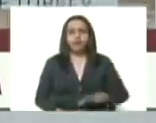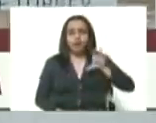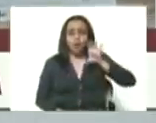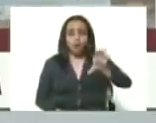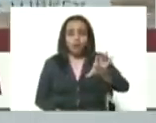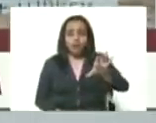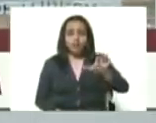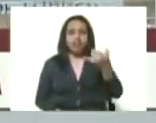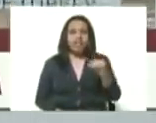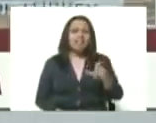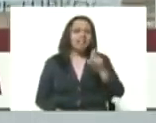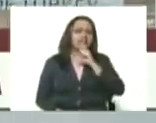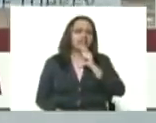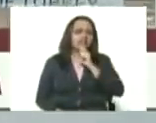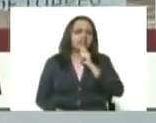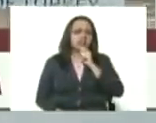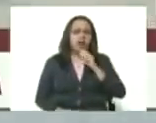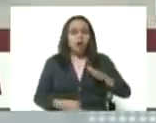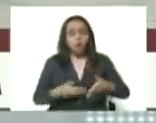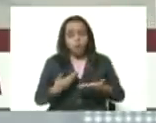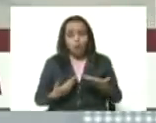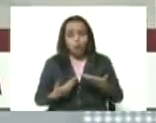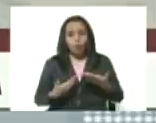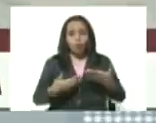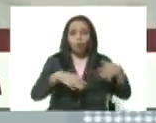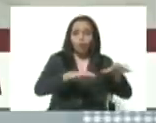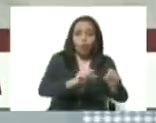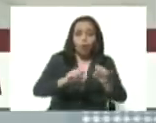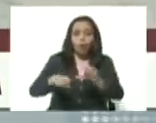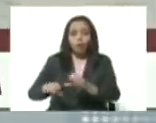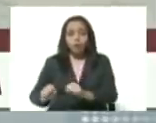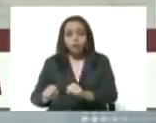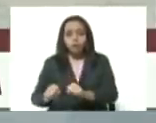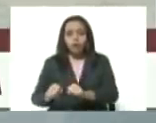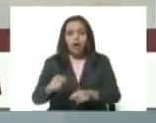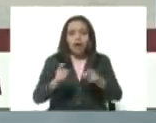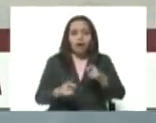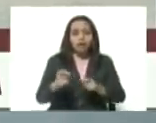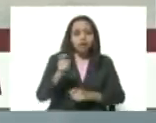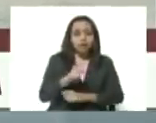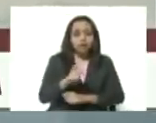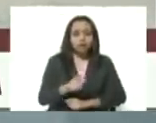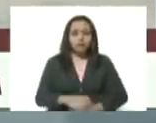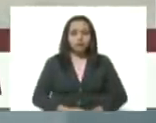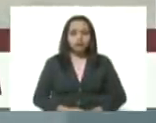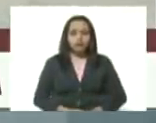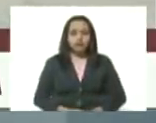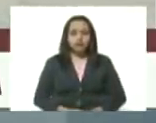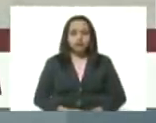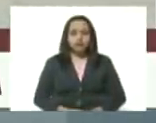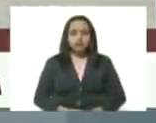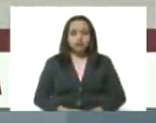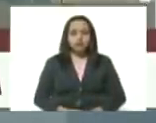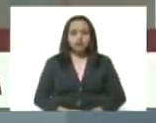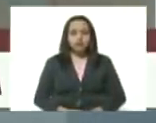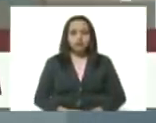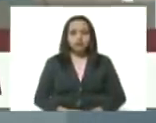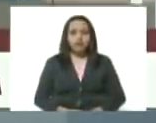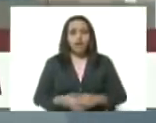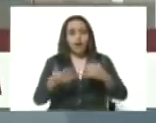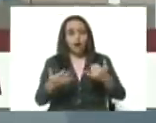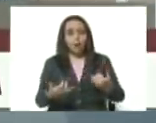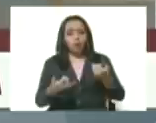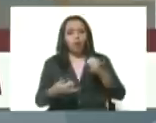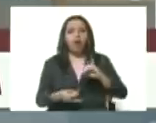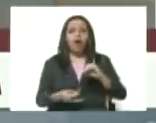que nos cuesta inmensamente salir al mercado a poder procurar, a poder comprar los insumos necesarios, ha contado con